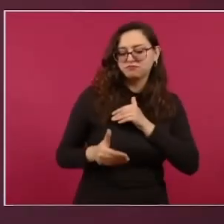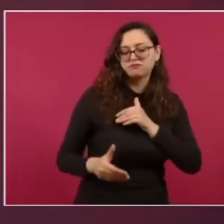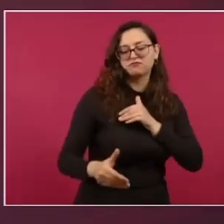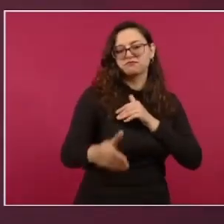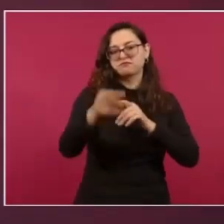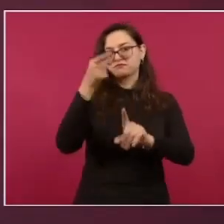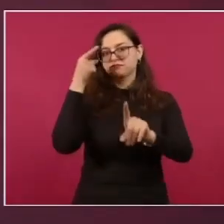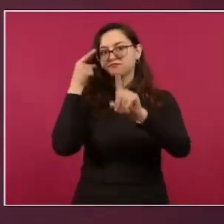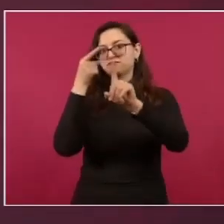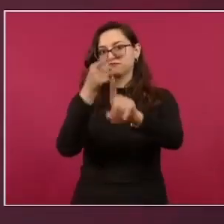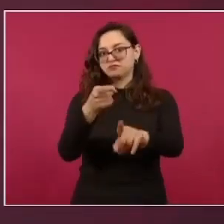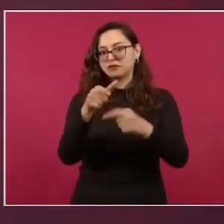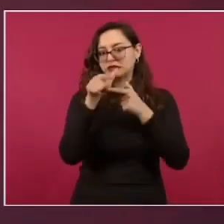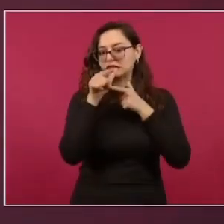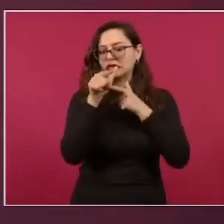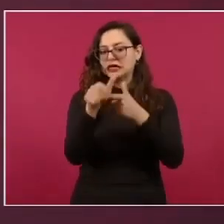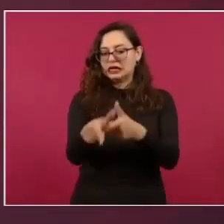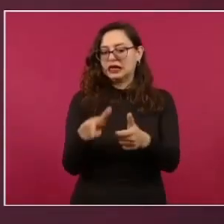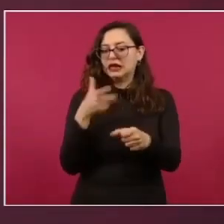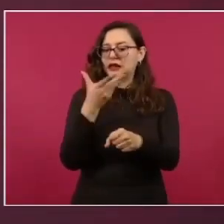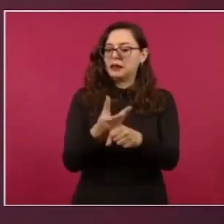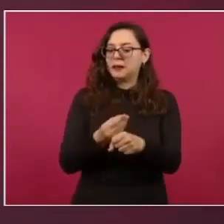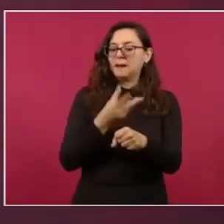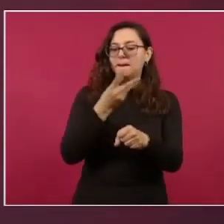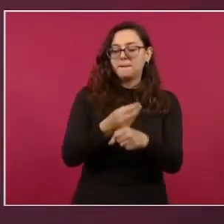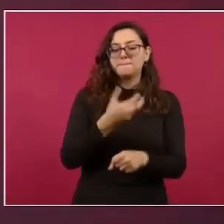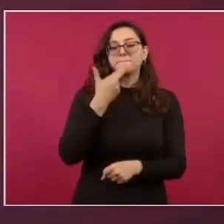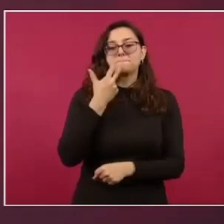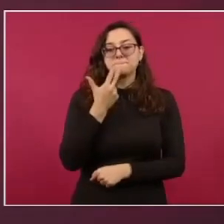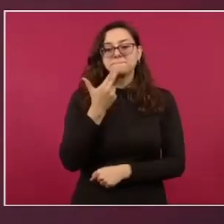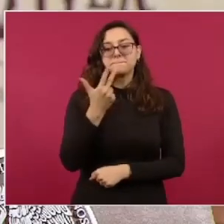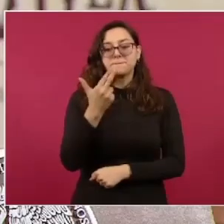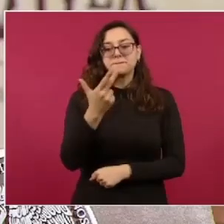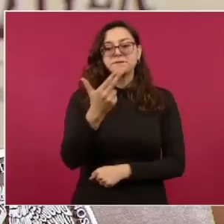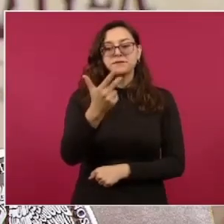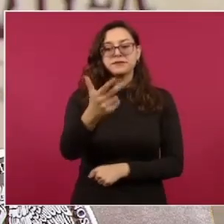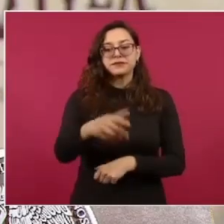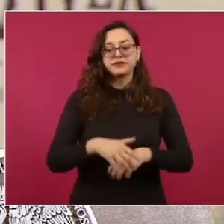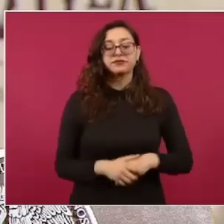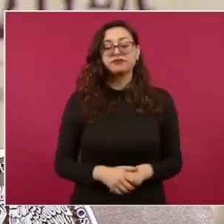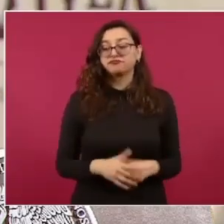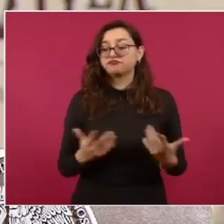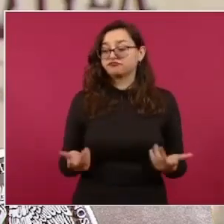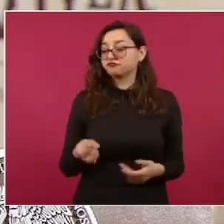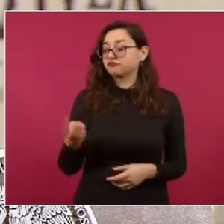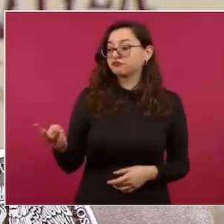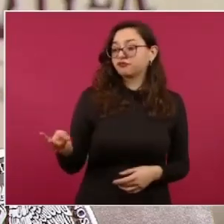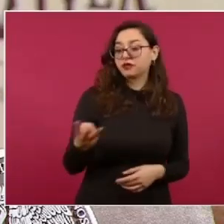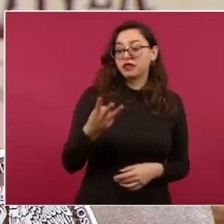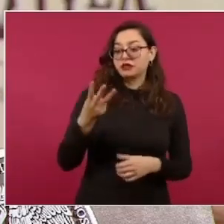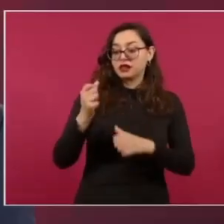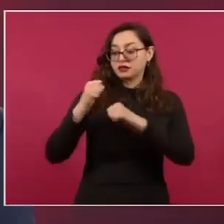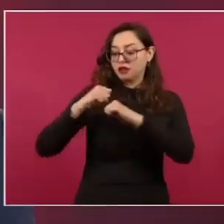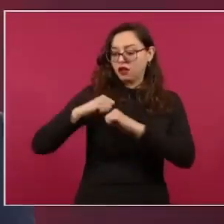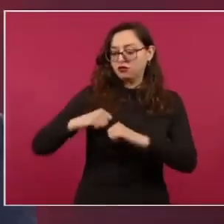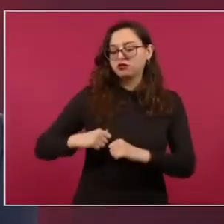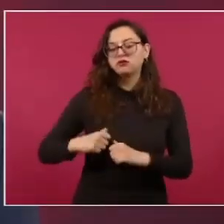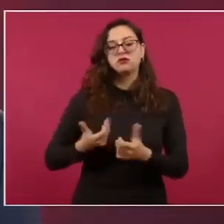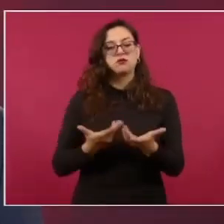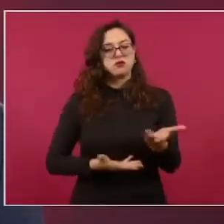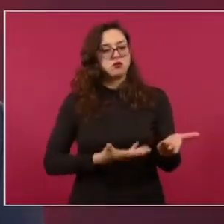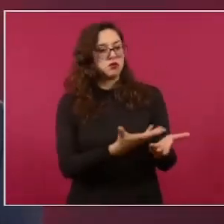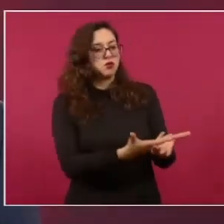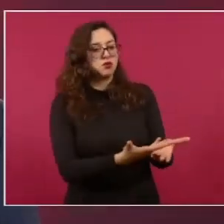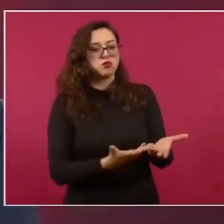por mejorarlo, por lo que continuaremos en el marco del tripartismo proponiendo,